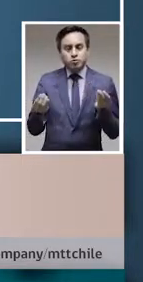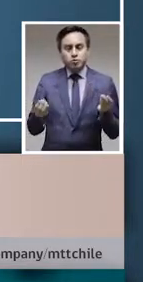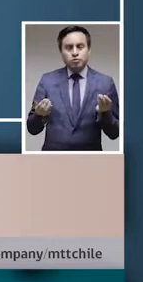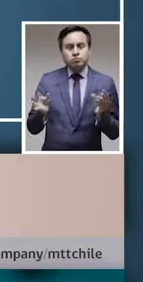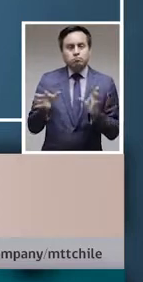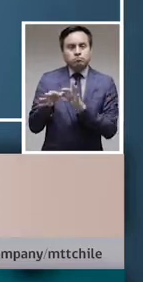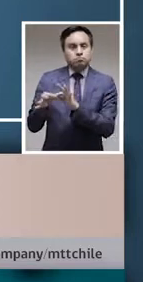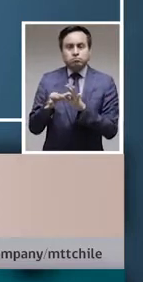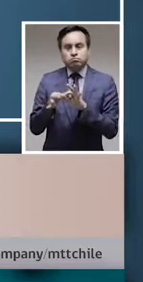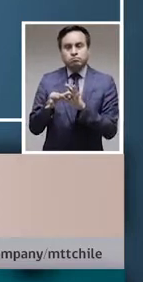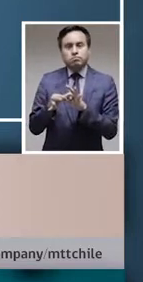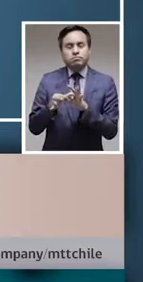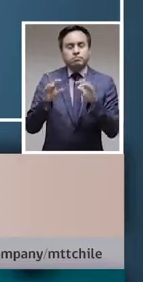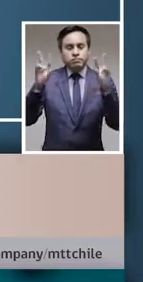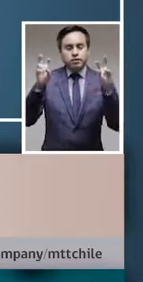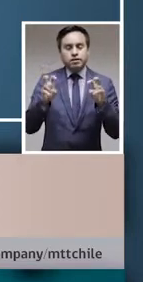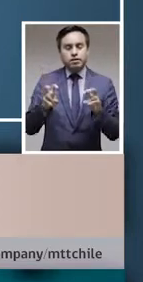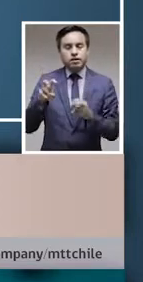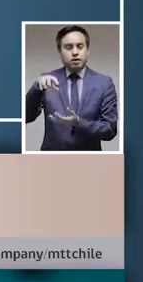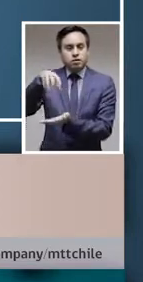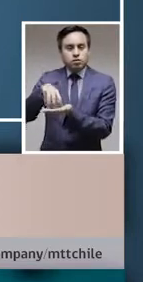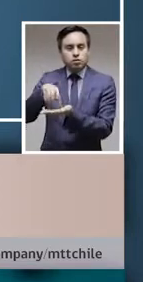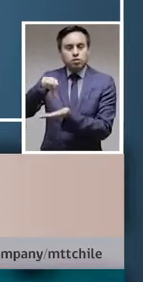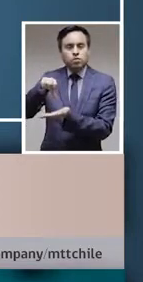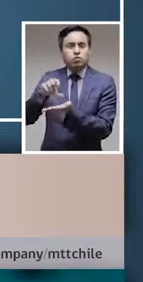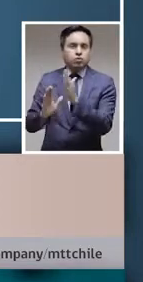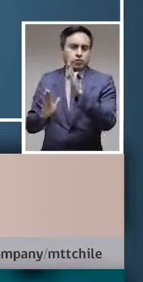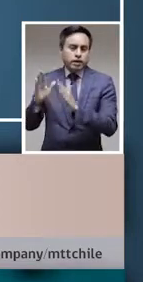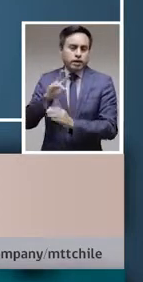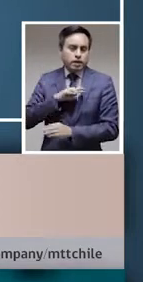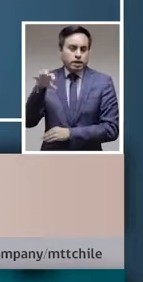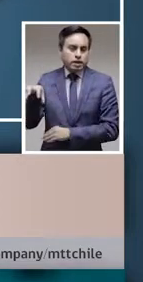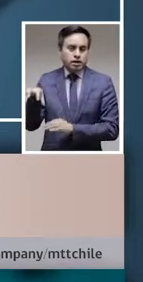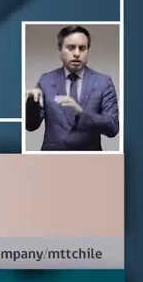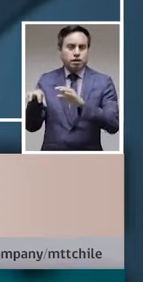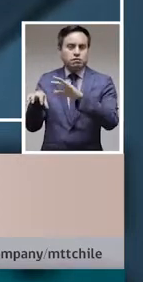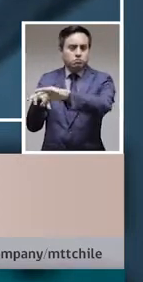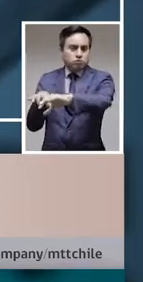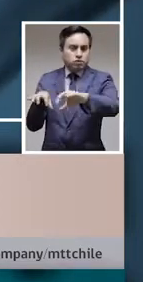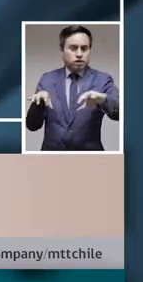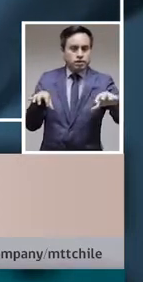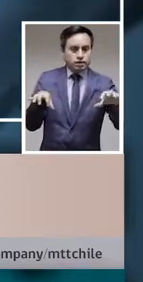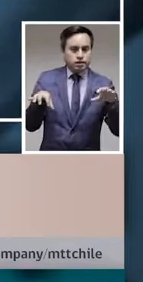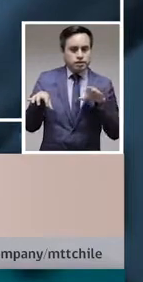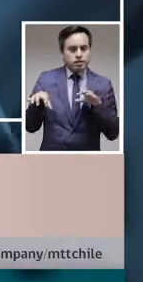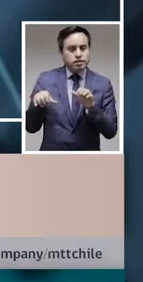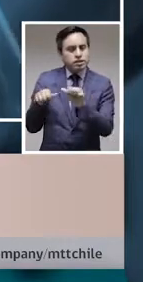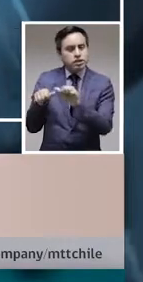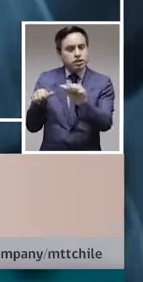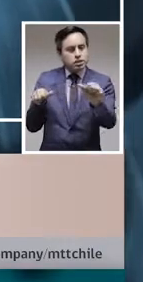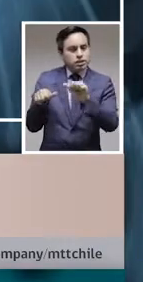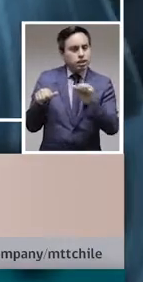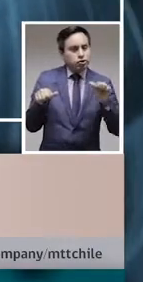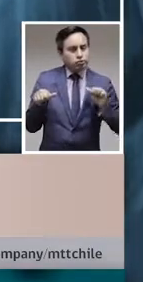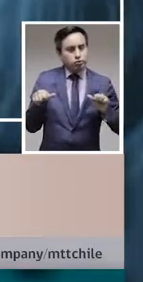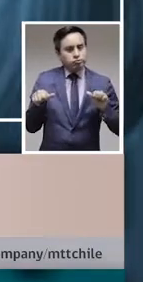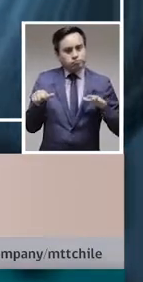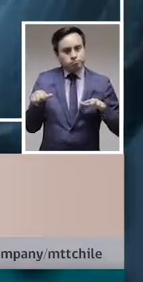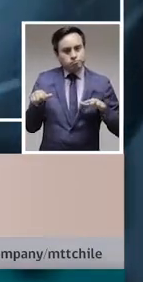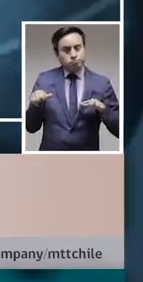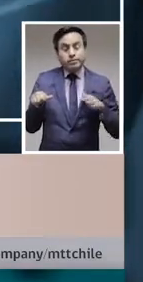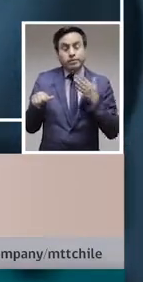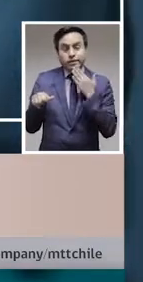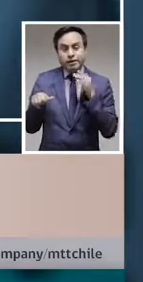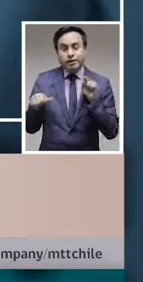la conectividad entre el área urbana y las localidades que están hacia el interior,